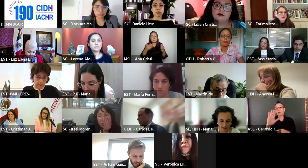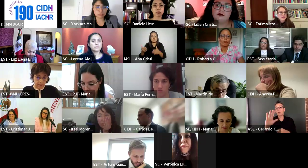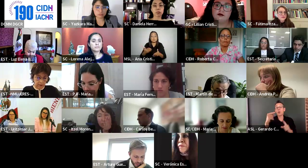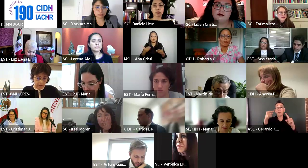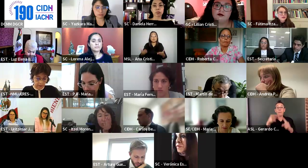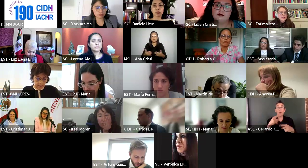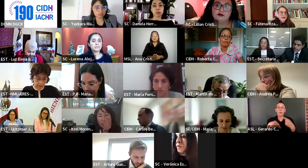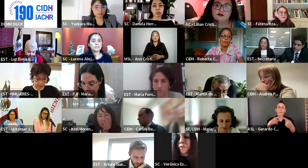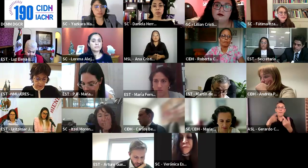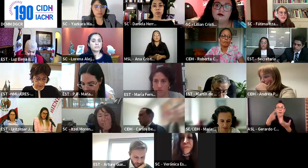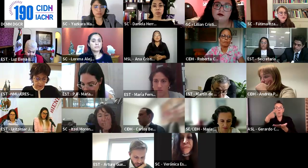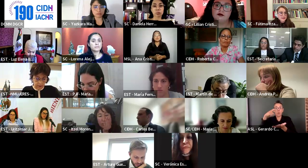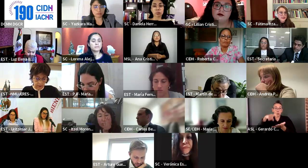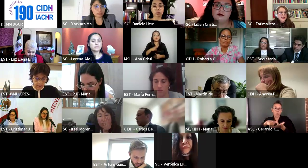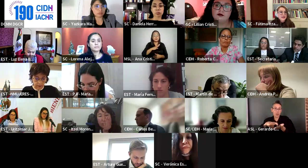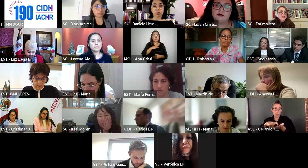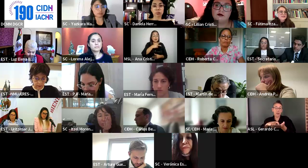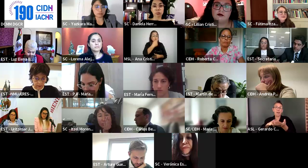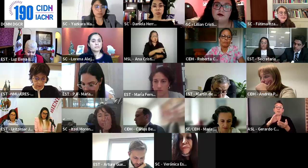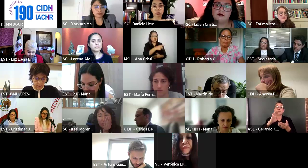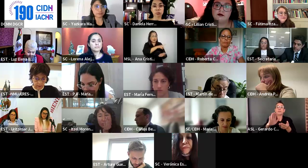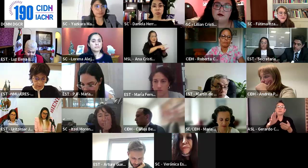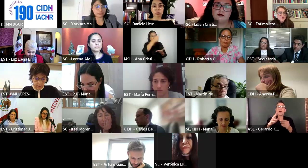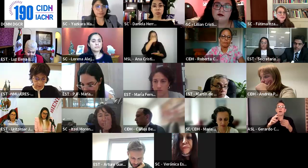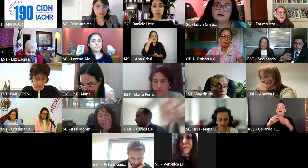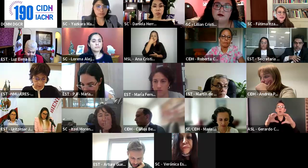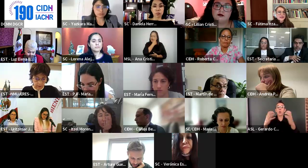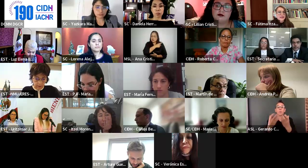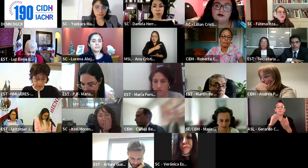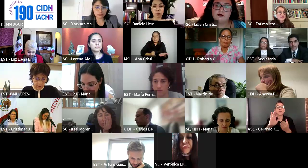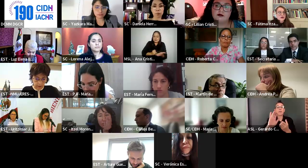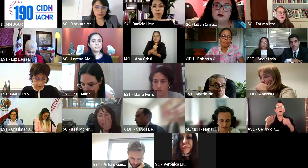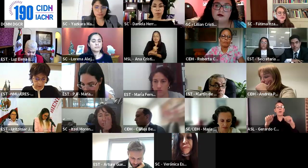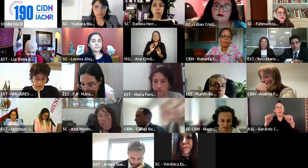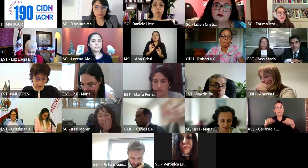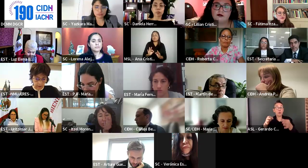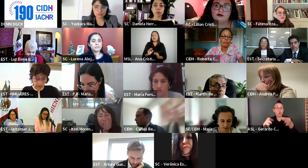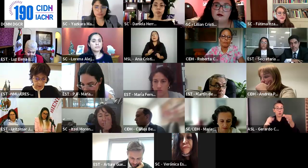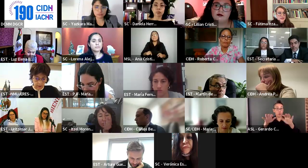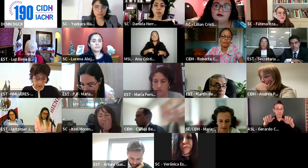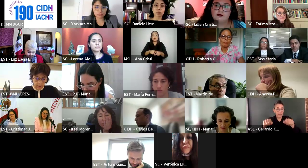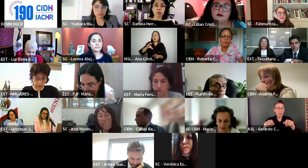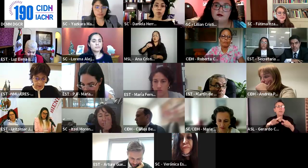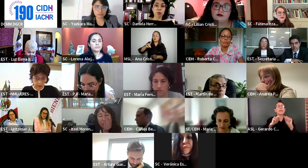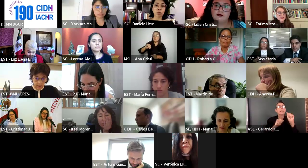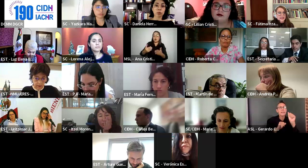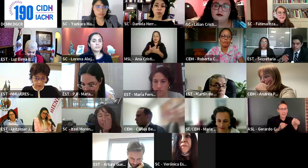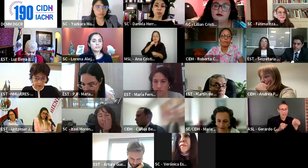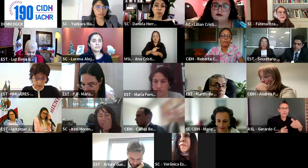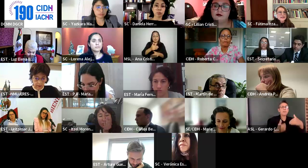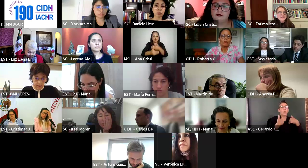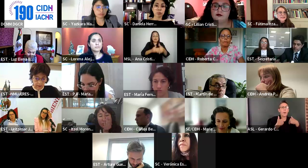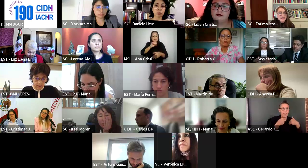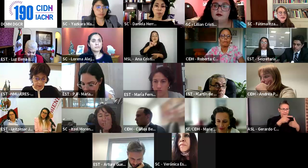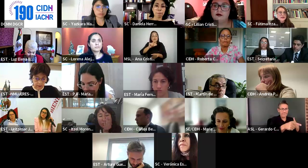el reconocimiento de la capacidad jurídica, si bien celebramos que el Código Nacional de Procedimientos Civiles y